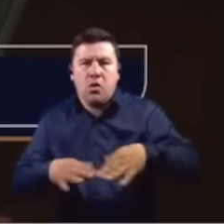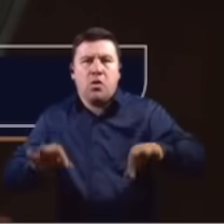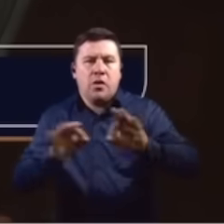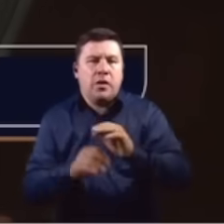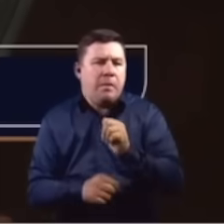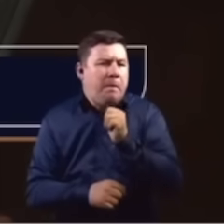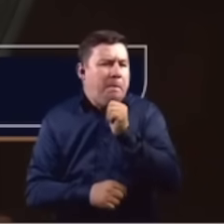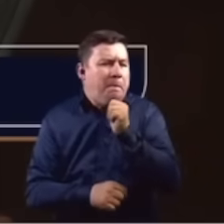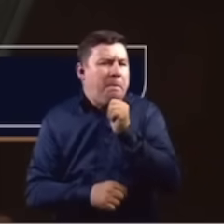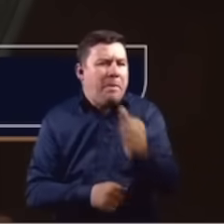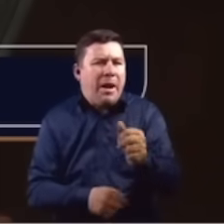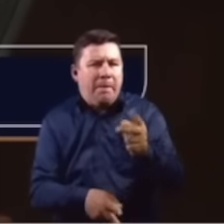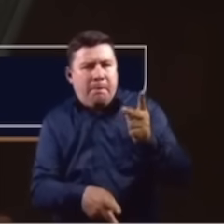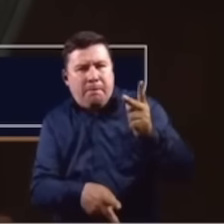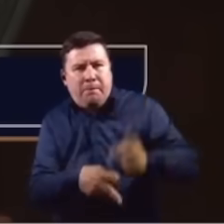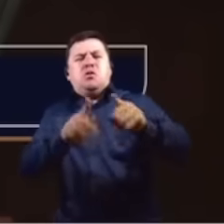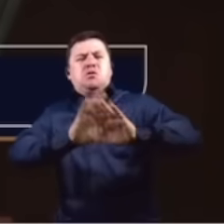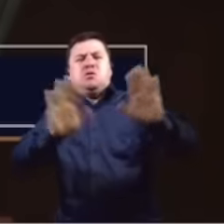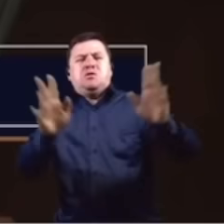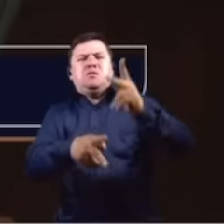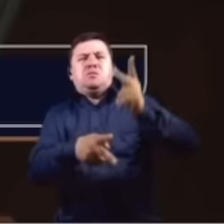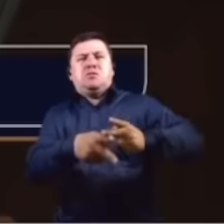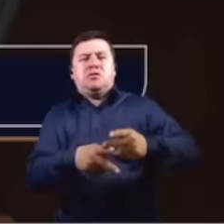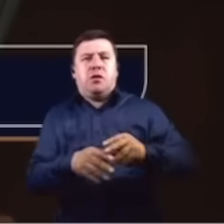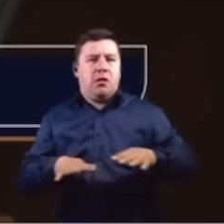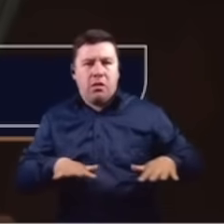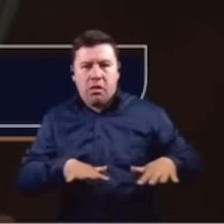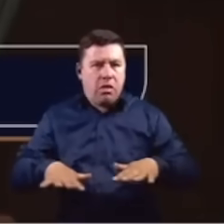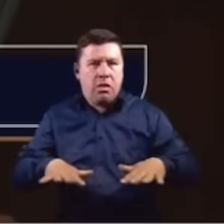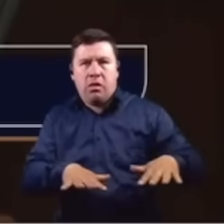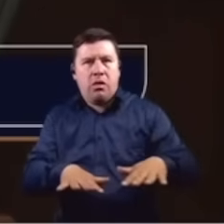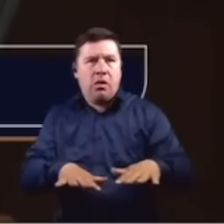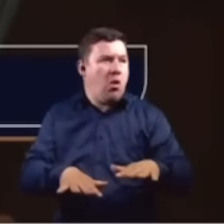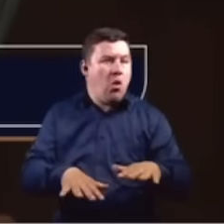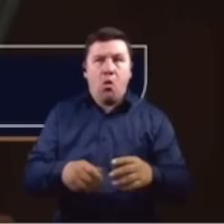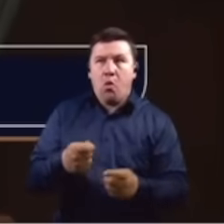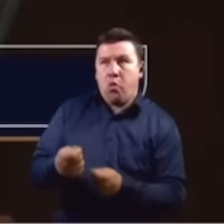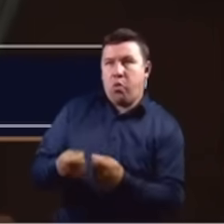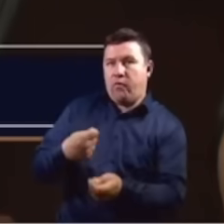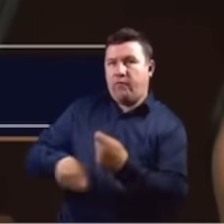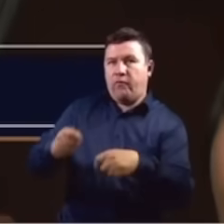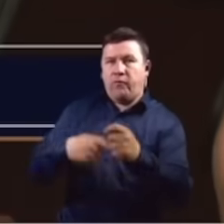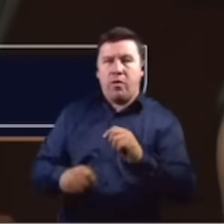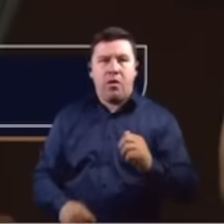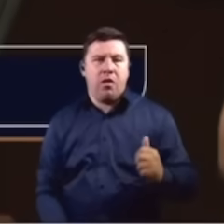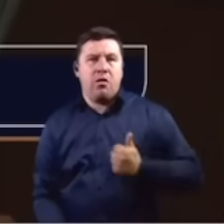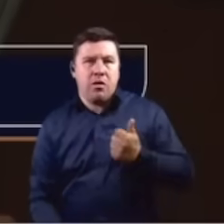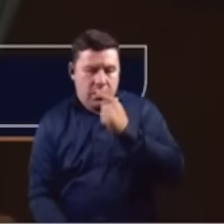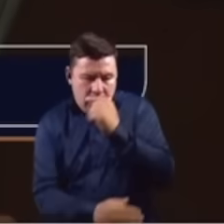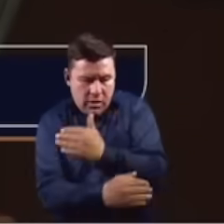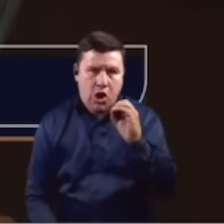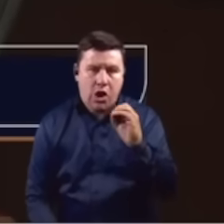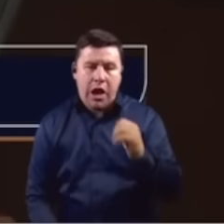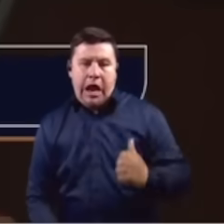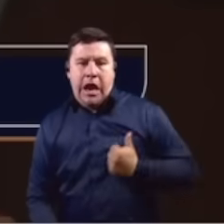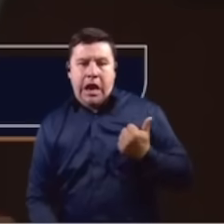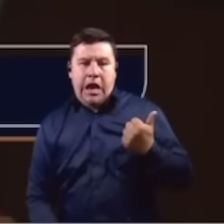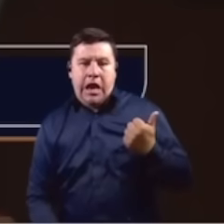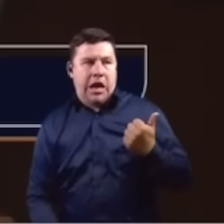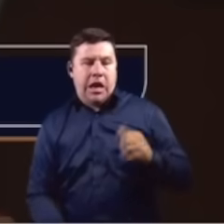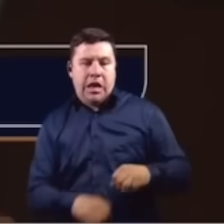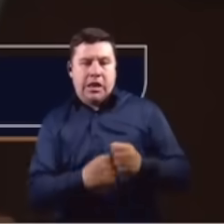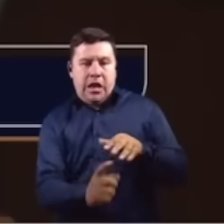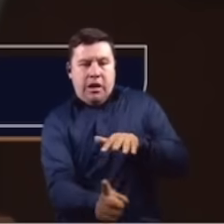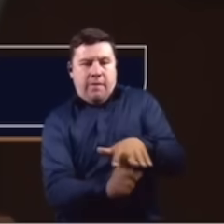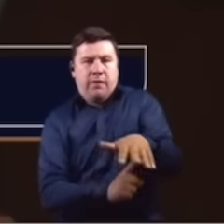la peor red criminal del mundo, la red que se dedica a comercializar y abusar de niños y niñas. Solo en